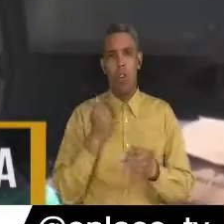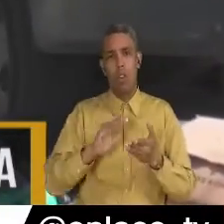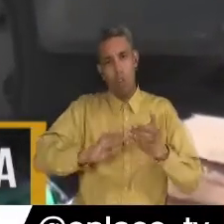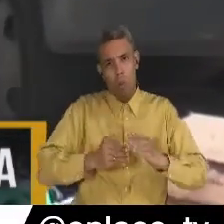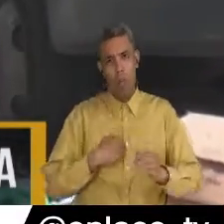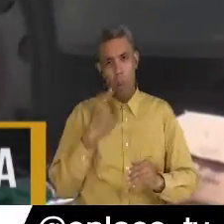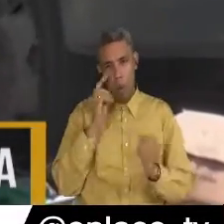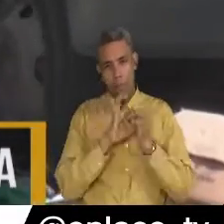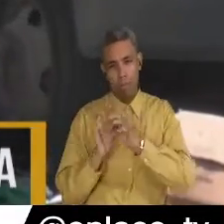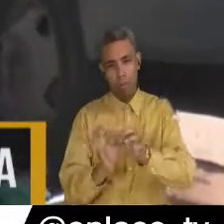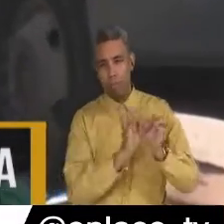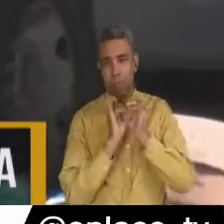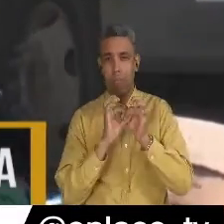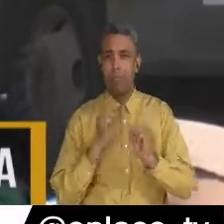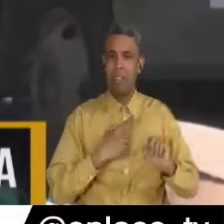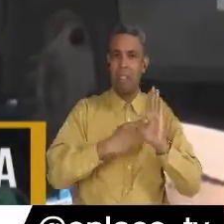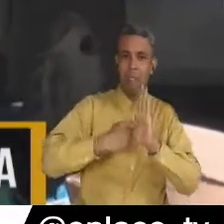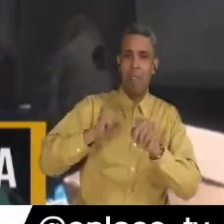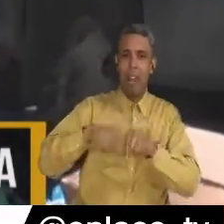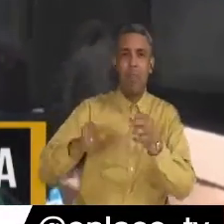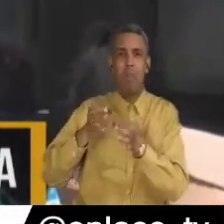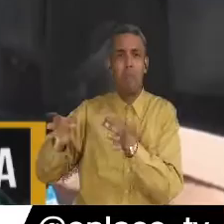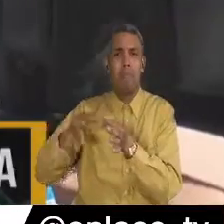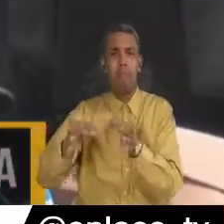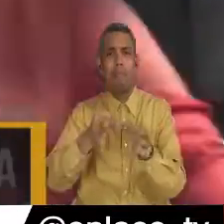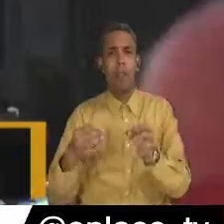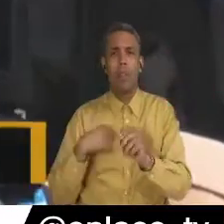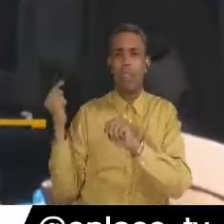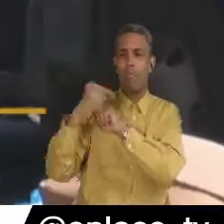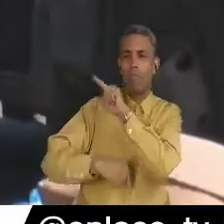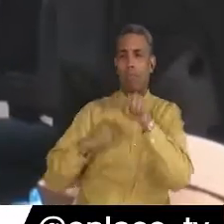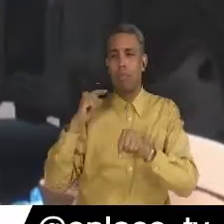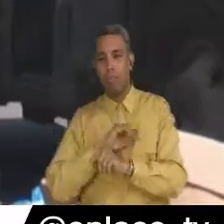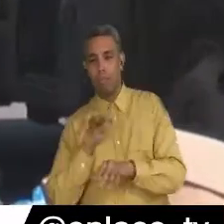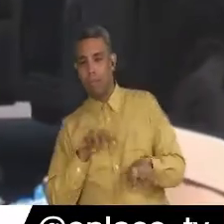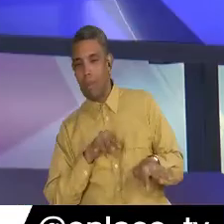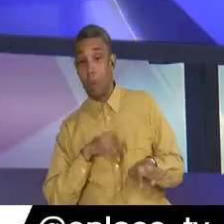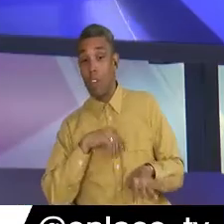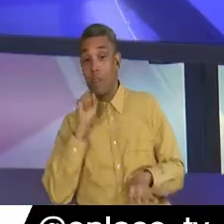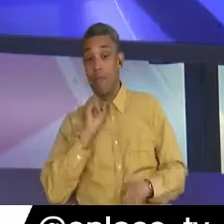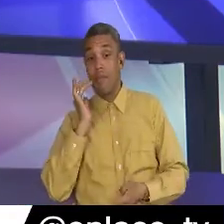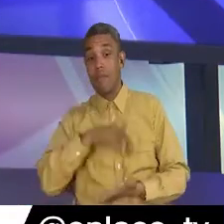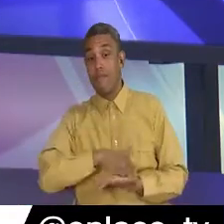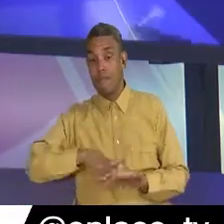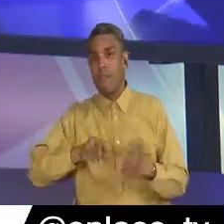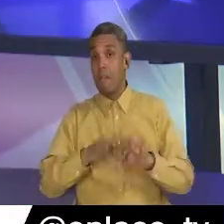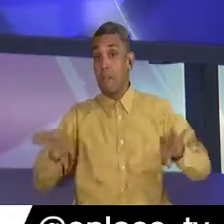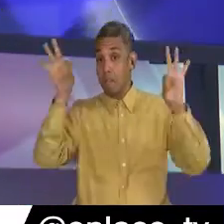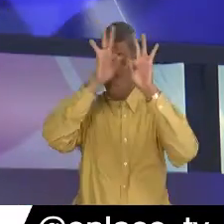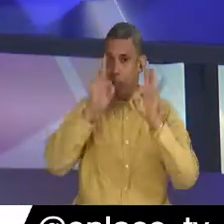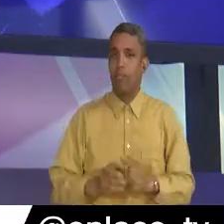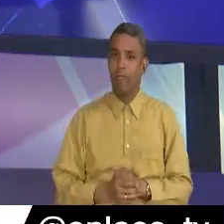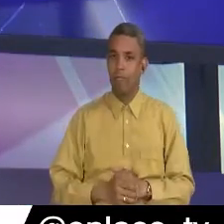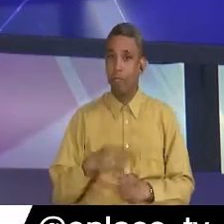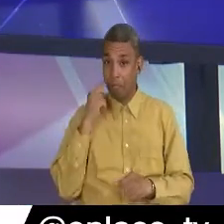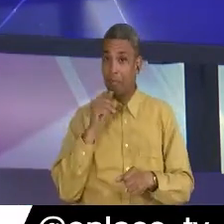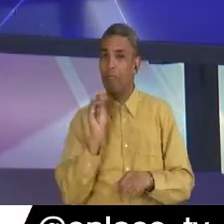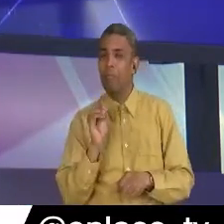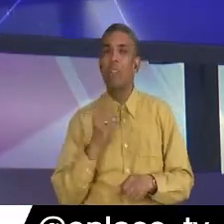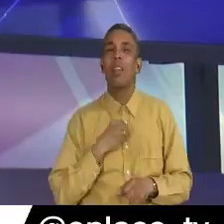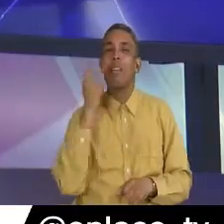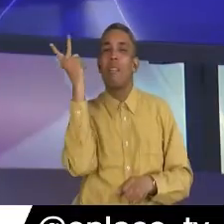ordenadas para mostrar a propios extraños el mejor aspecto de Barranca Bermeja. Ya lo saben, Viernes Santo no habrá